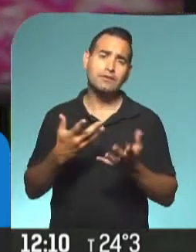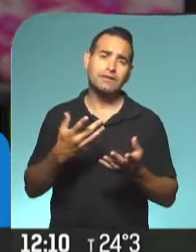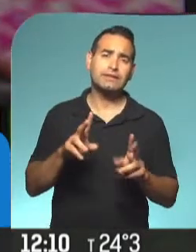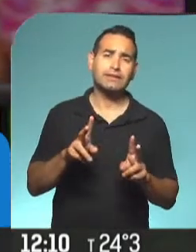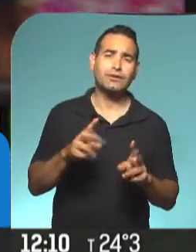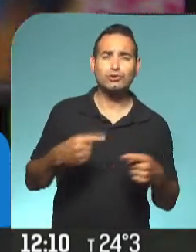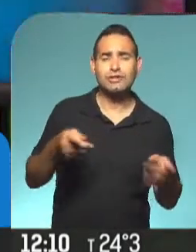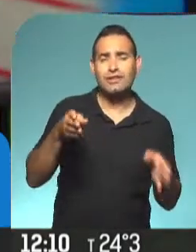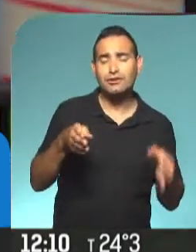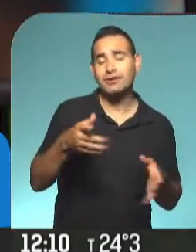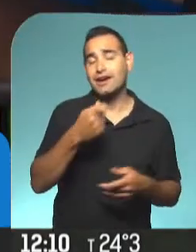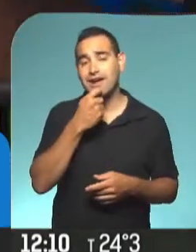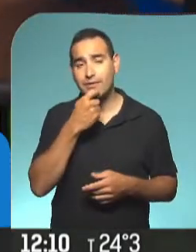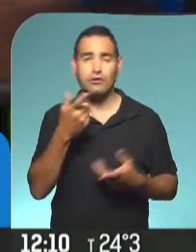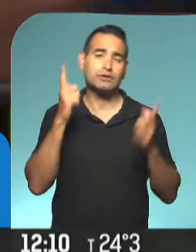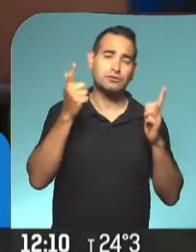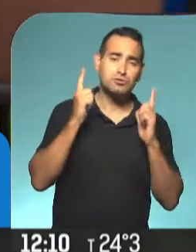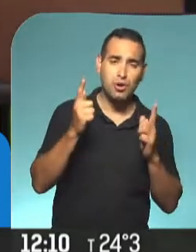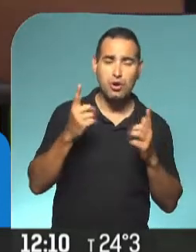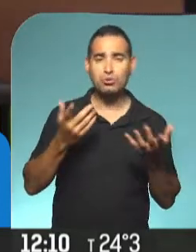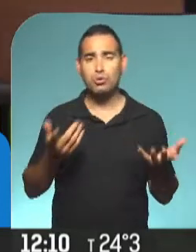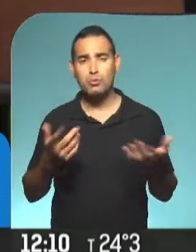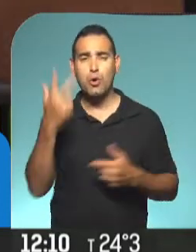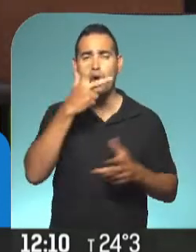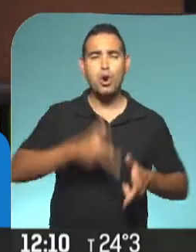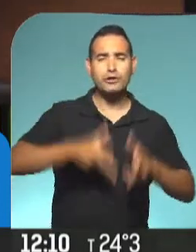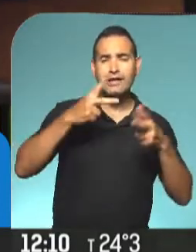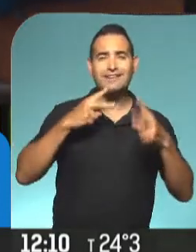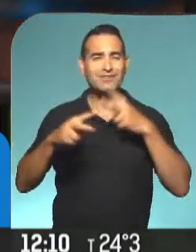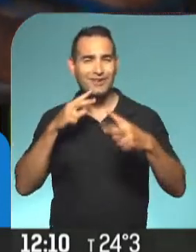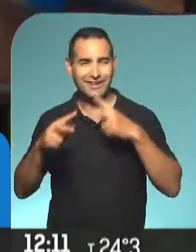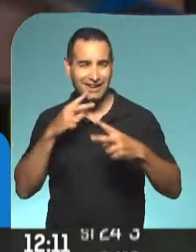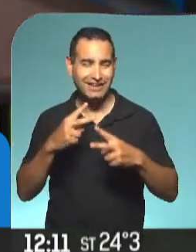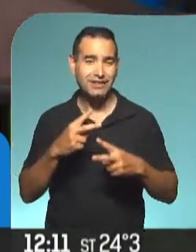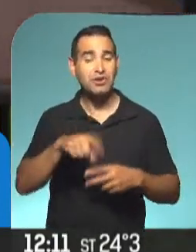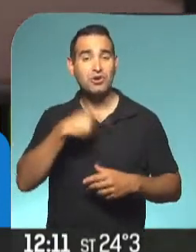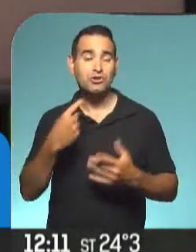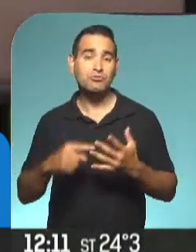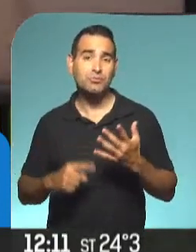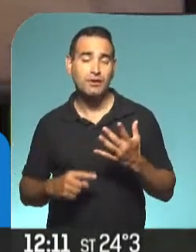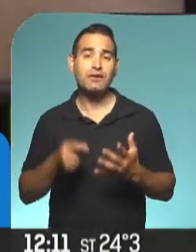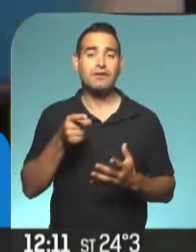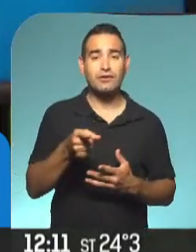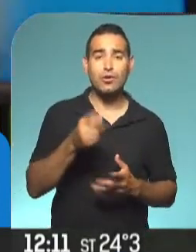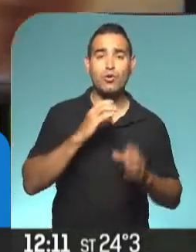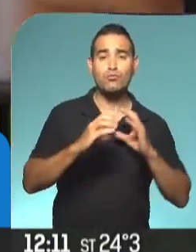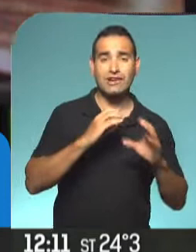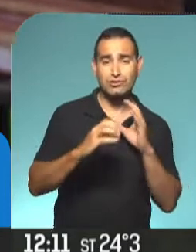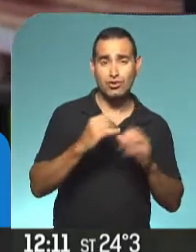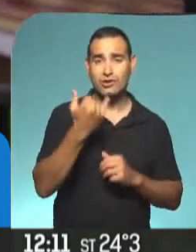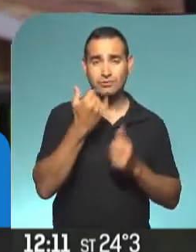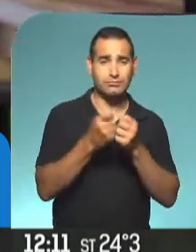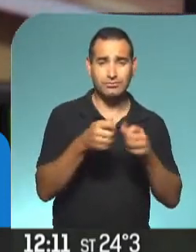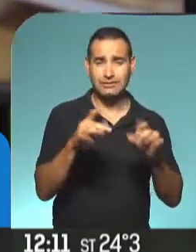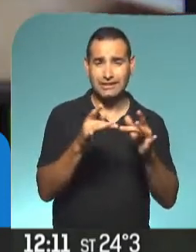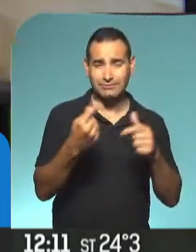cuestiones estacionales, que uno puede decir, bueno, recreación o el sector de los hoteles o restaurantes, y algunas cosas como el sector de la comunicación, que también apuntó la